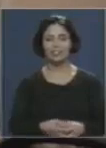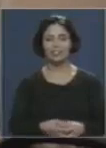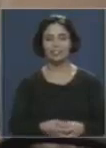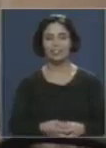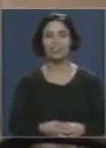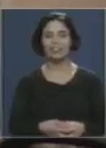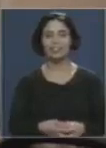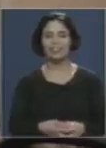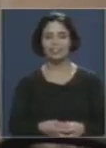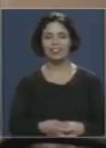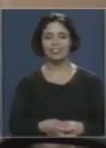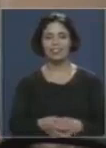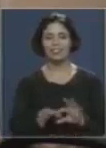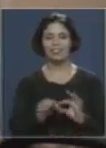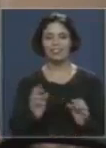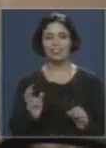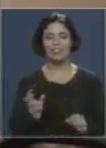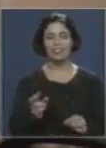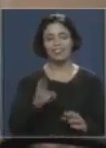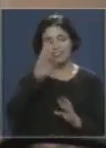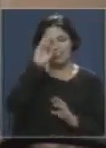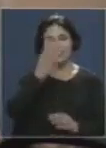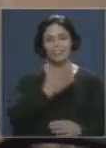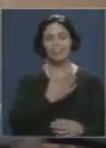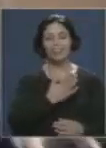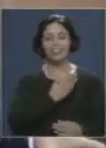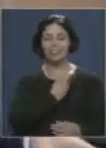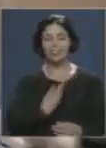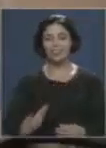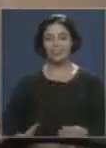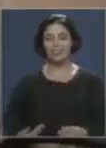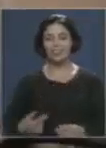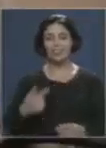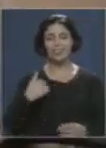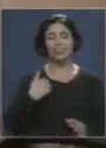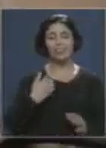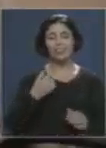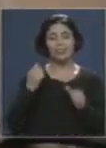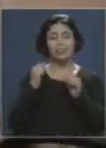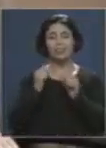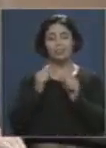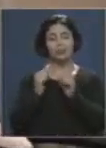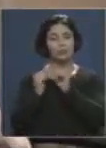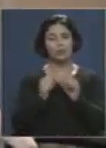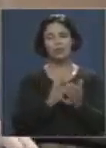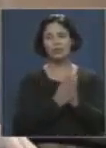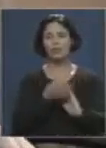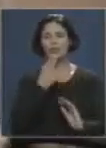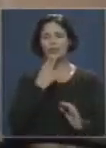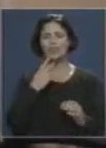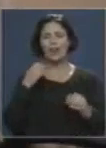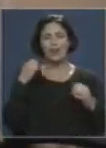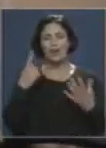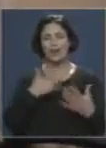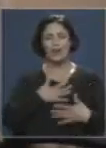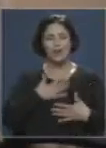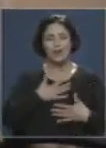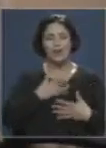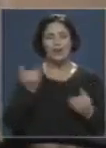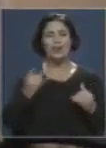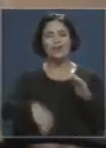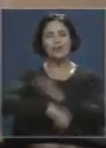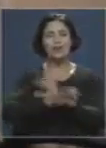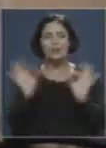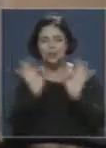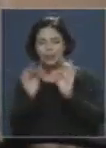Muchas gracias, distinguida presidenta. He sido durante toda mi vida, ¿no es cierto?, un fanático de la actividad deportiva, en particular del